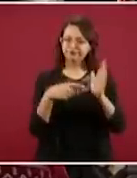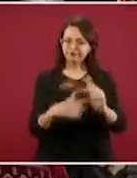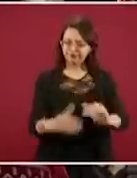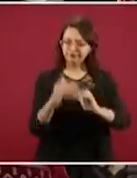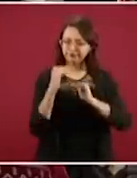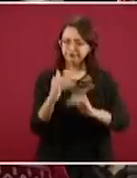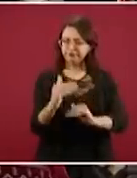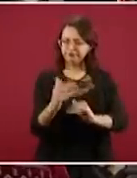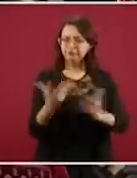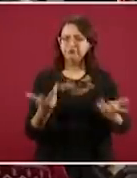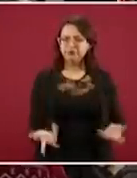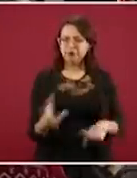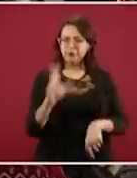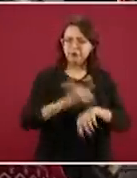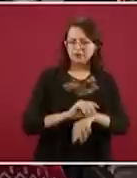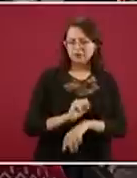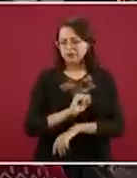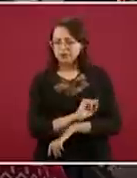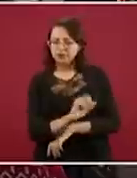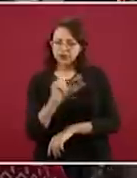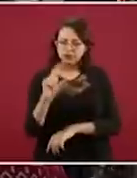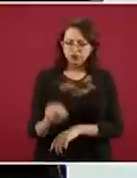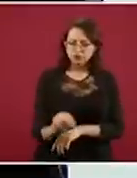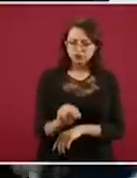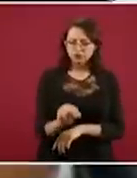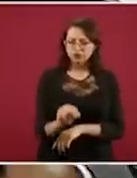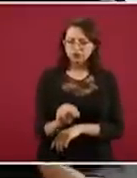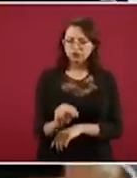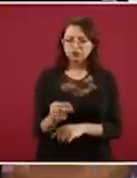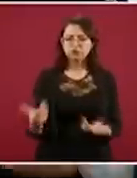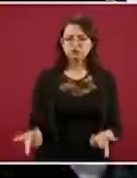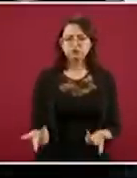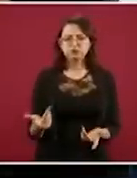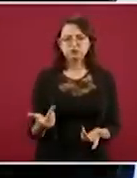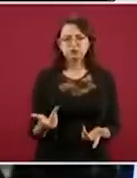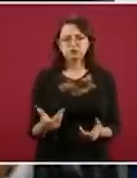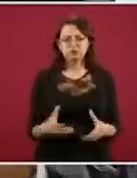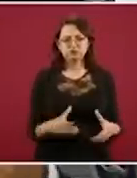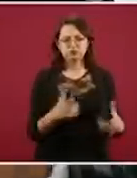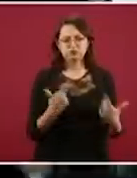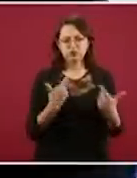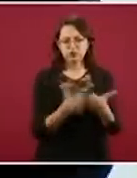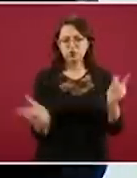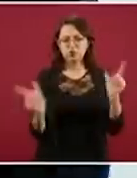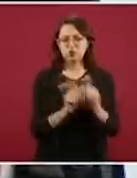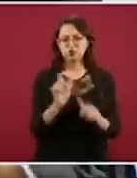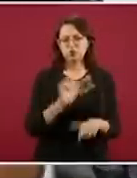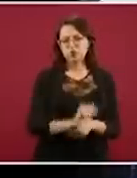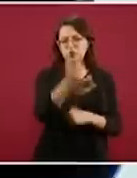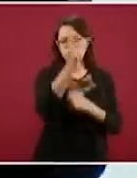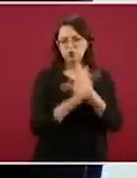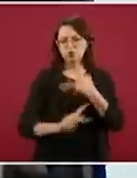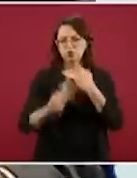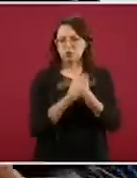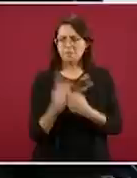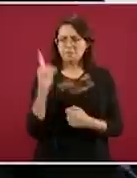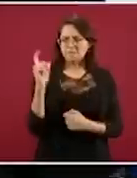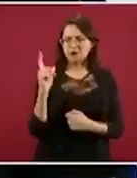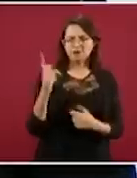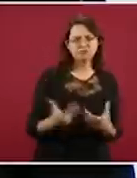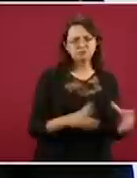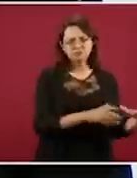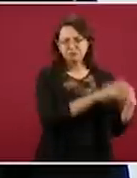para poder permitir que venga una misión extranjera armada a nuestro